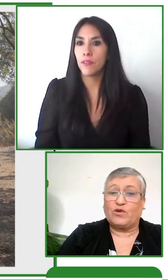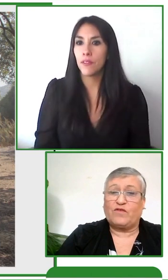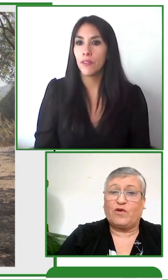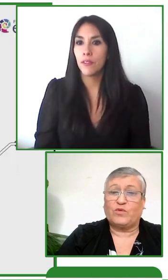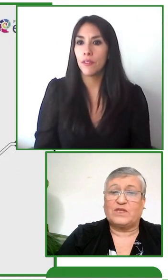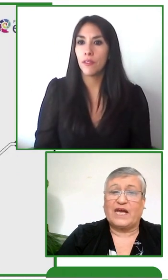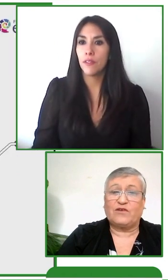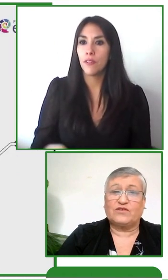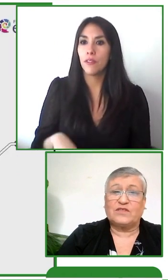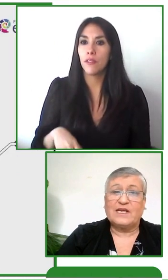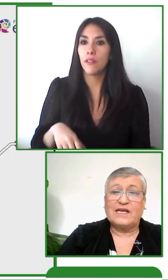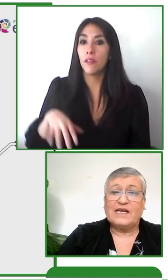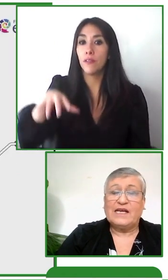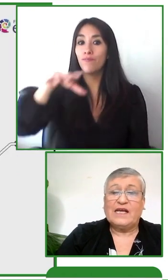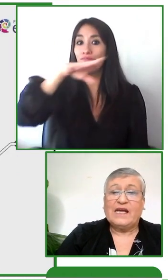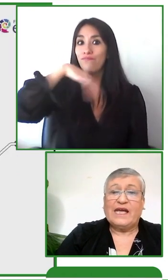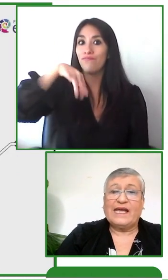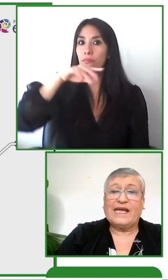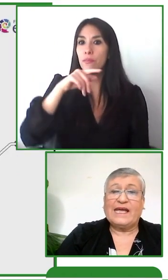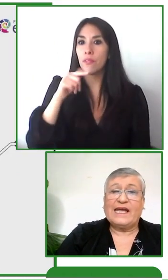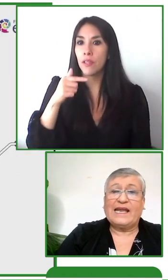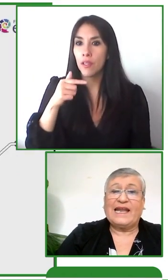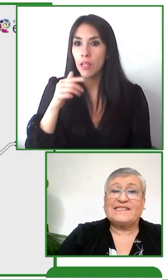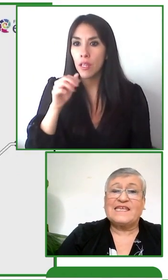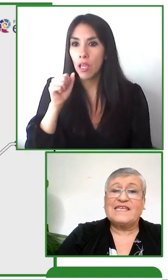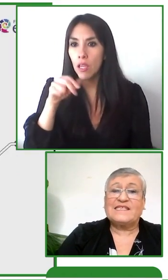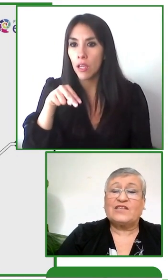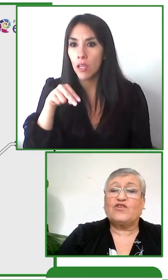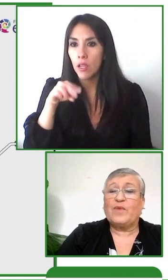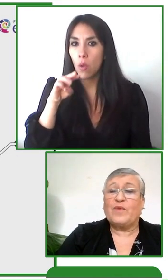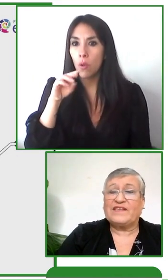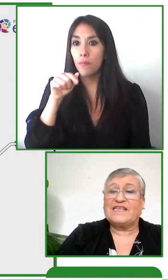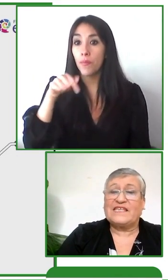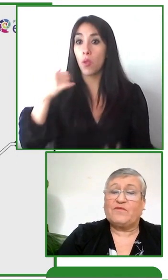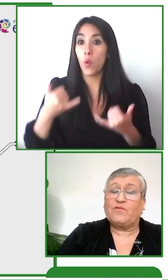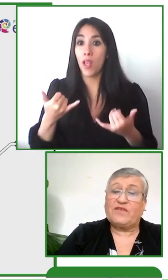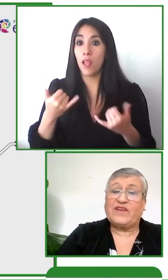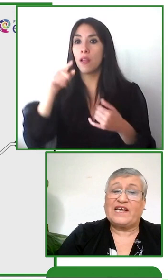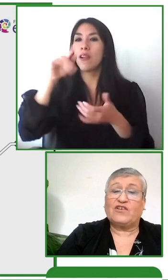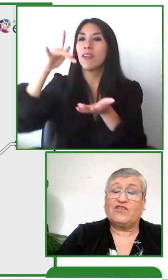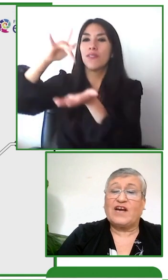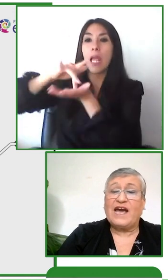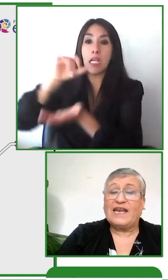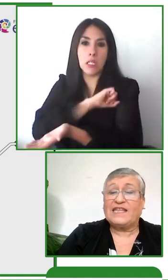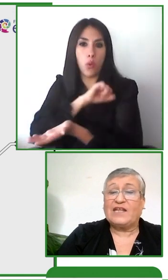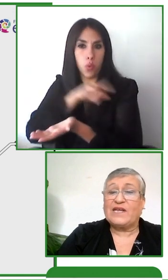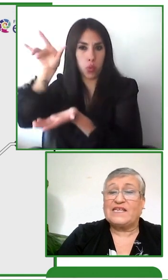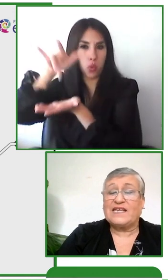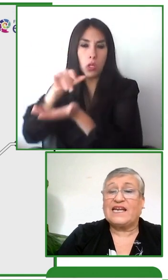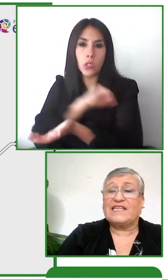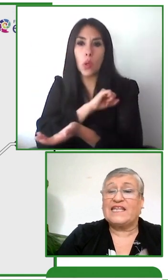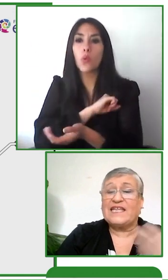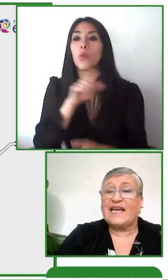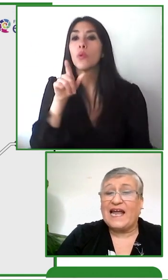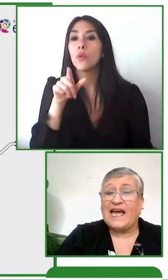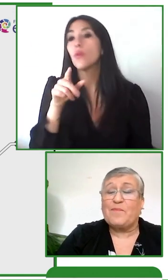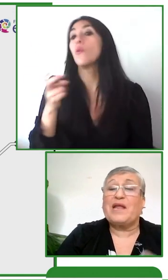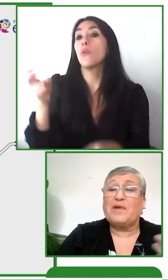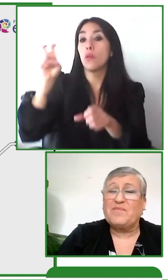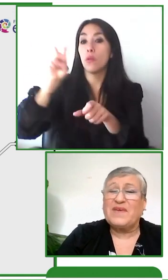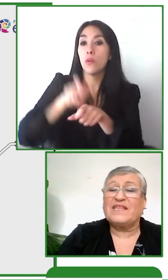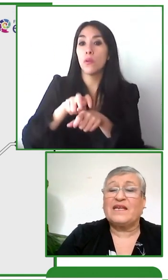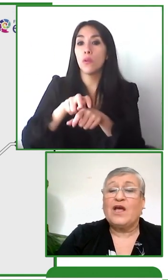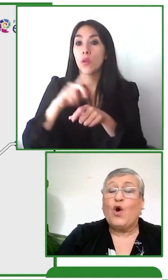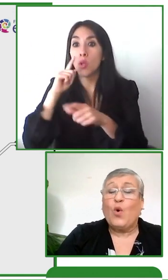de numerosos voluntarios. La silla, ¿cierto?, como les decía, tiene una fabricación local y tiene una serie de características que